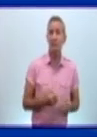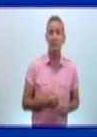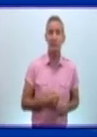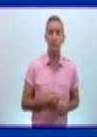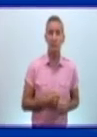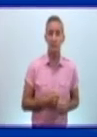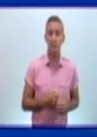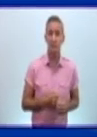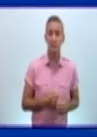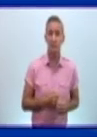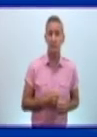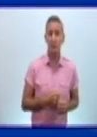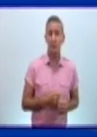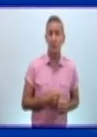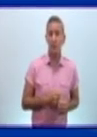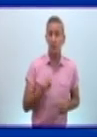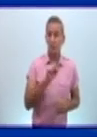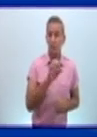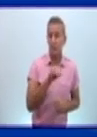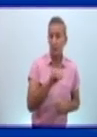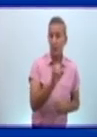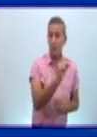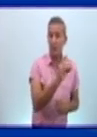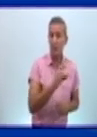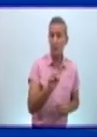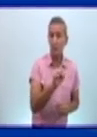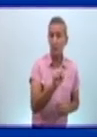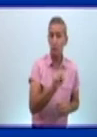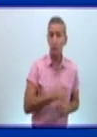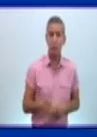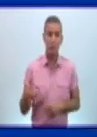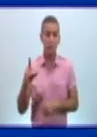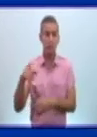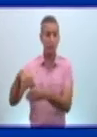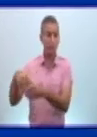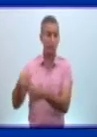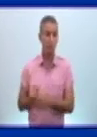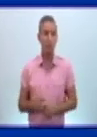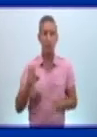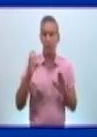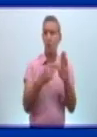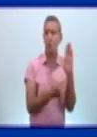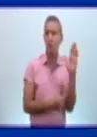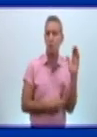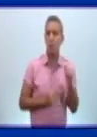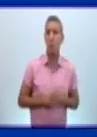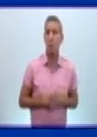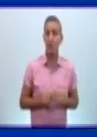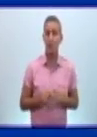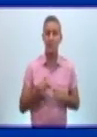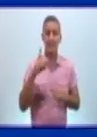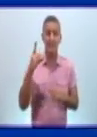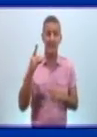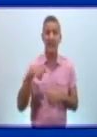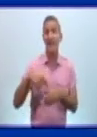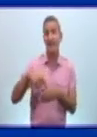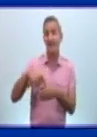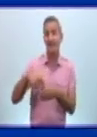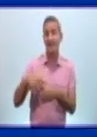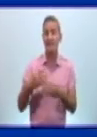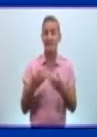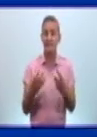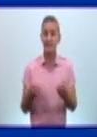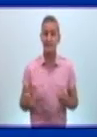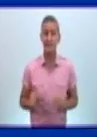soluto y disolvente, que ya sabemos que son los componentes de las disoluciones. En el primer inciso les dicen